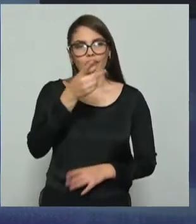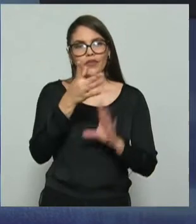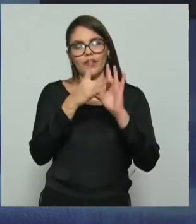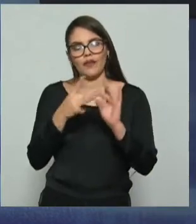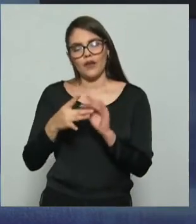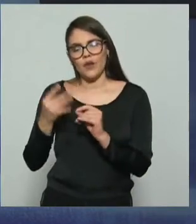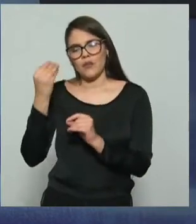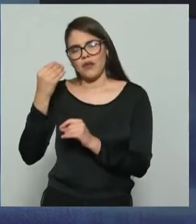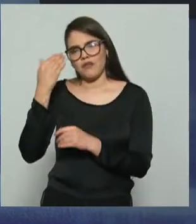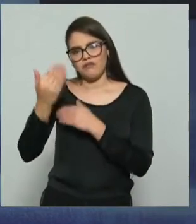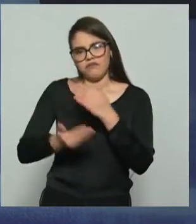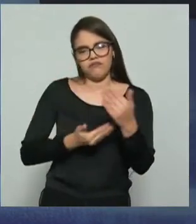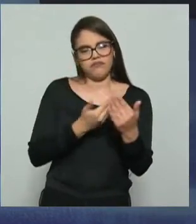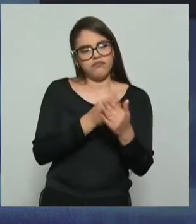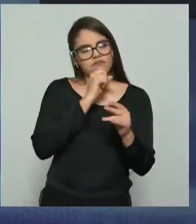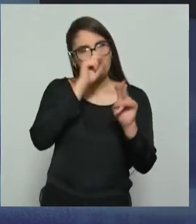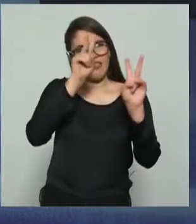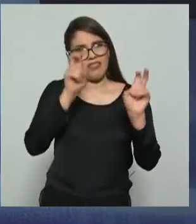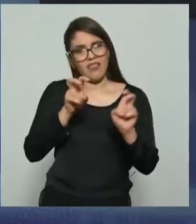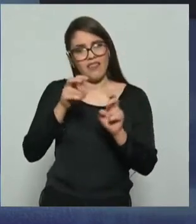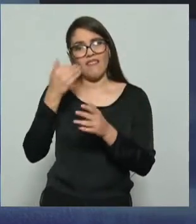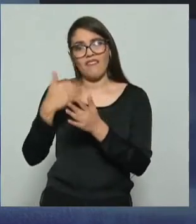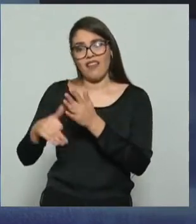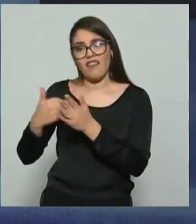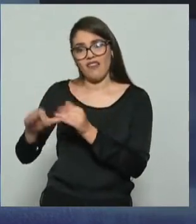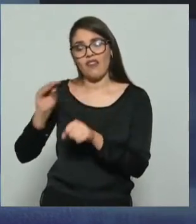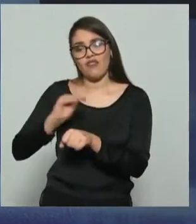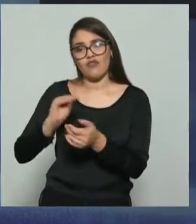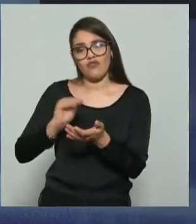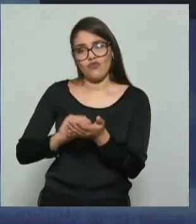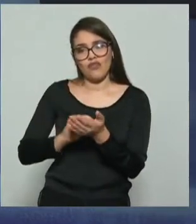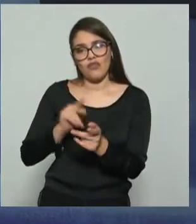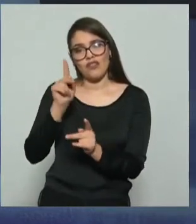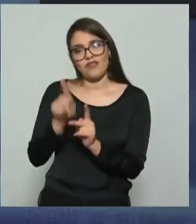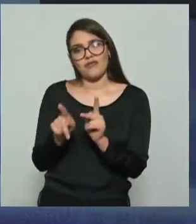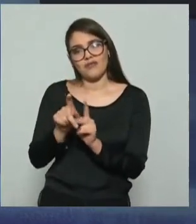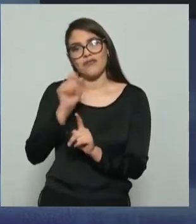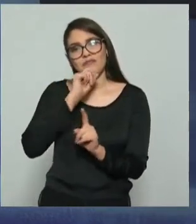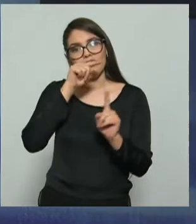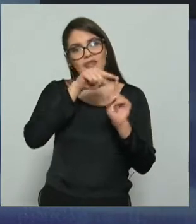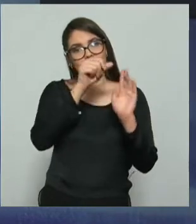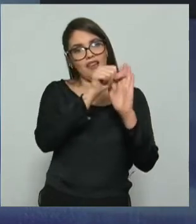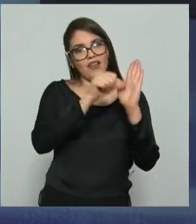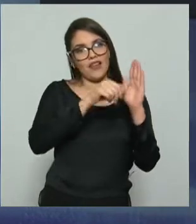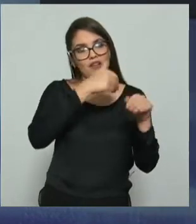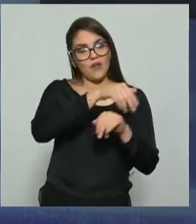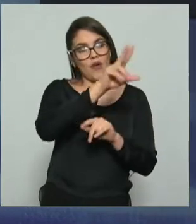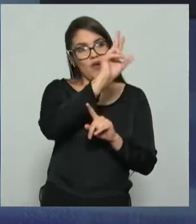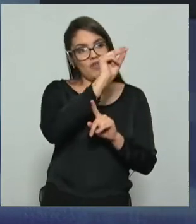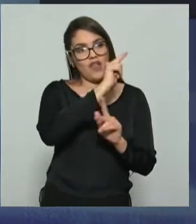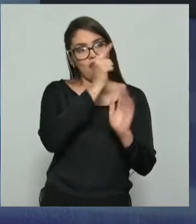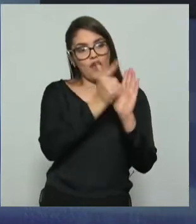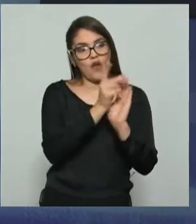muchas iniciativas al respecto. Pendientes tenemos muchos, y diría que todos de acuerdo al artículo 80 del reglamento.